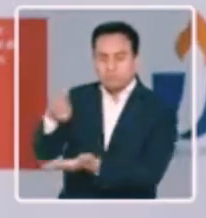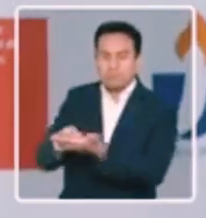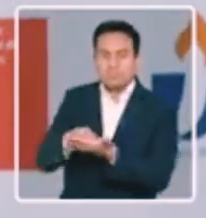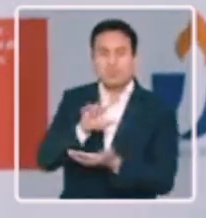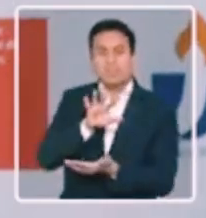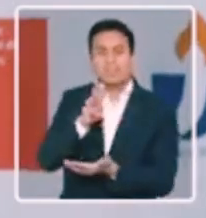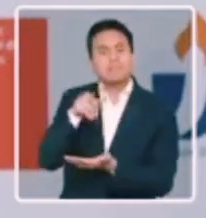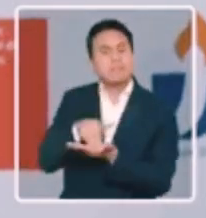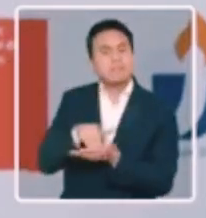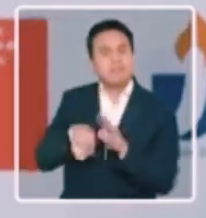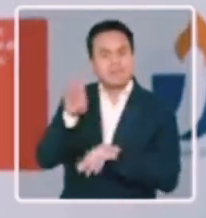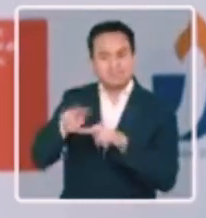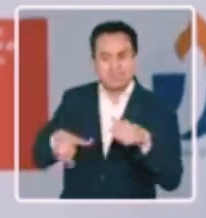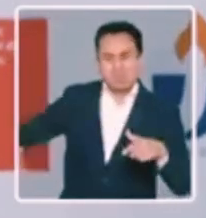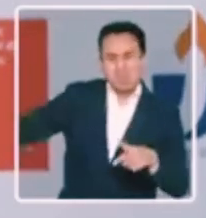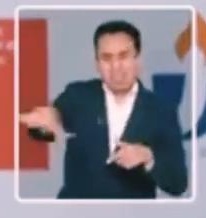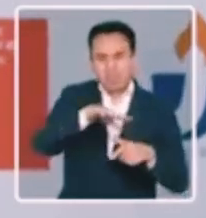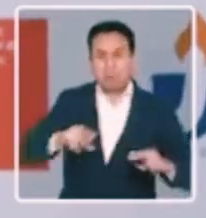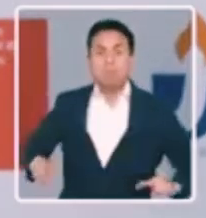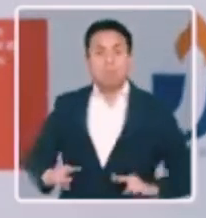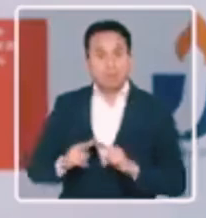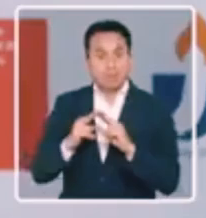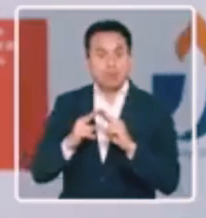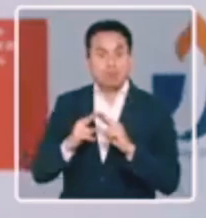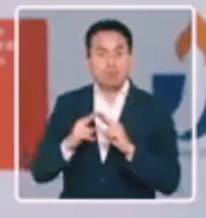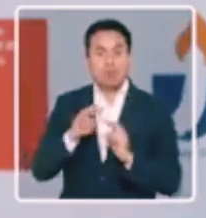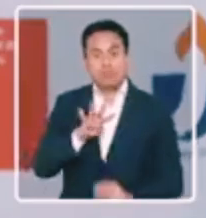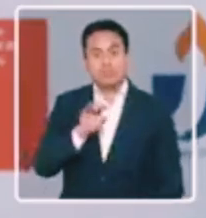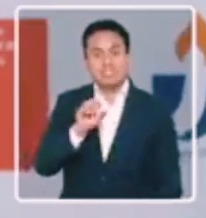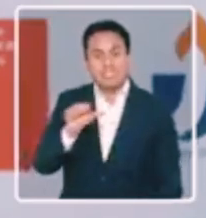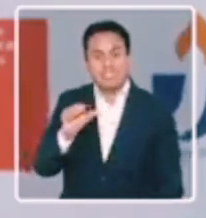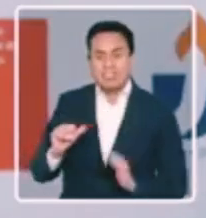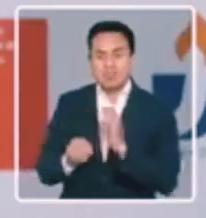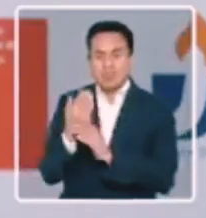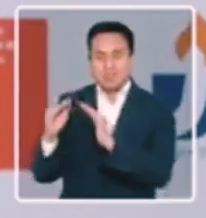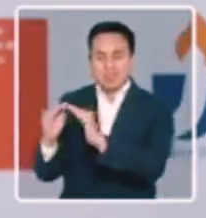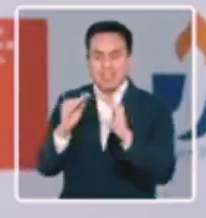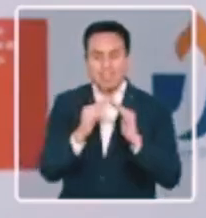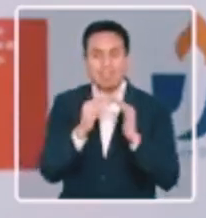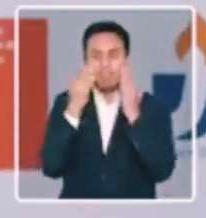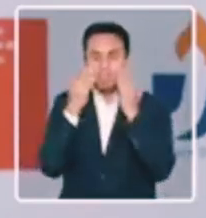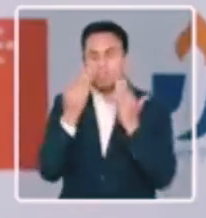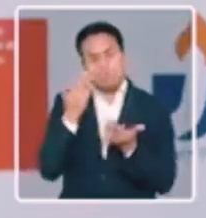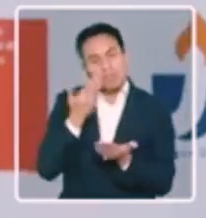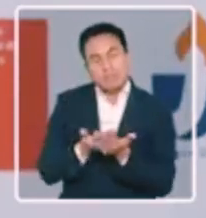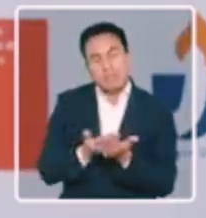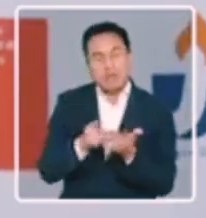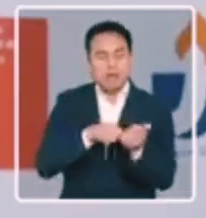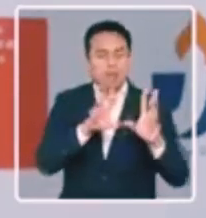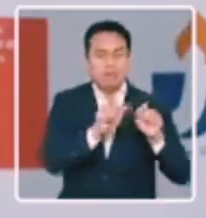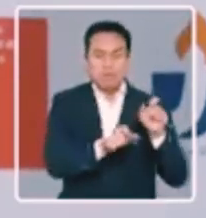de 53,000 m cu que va a permitir la construcción de 406 nuevas viviendas que beneficiarán a familias que